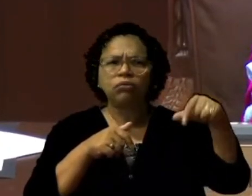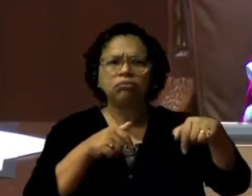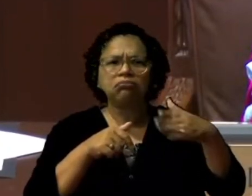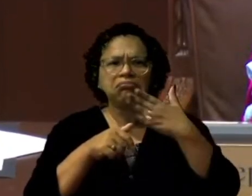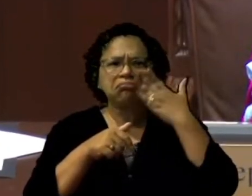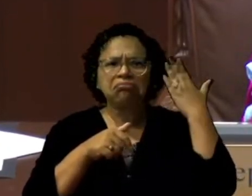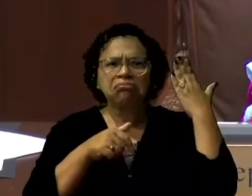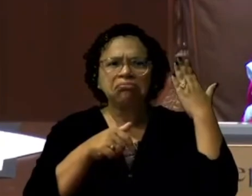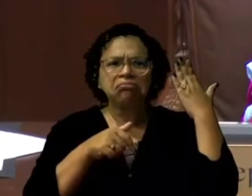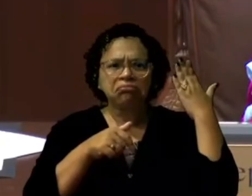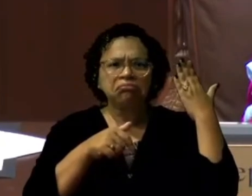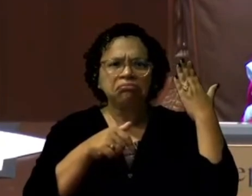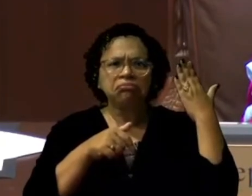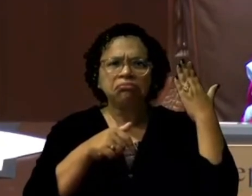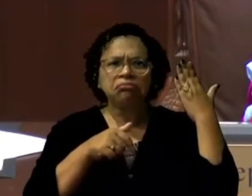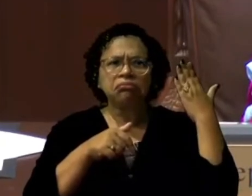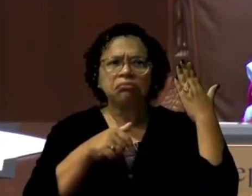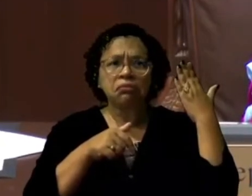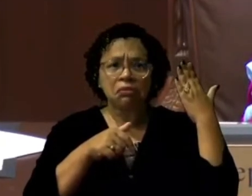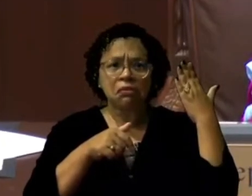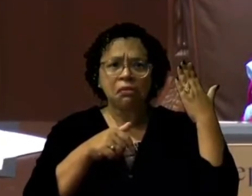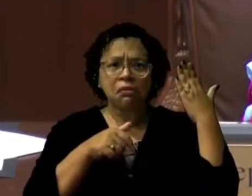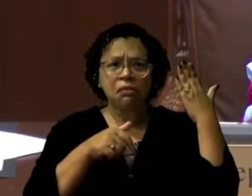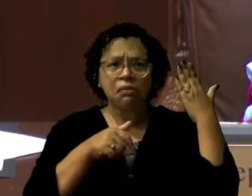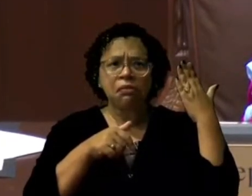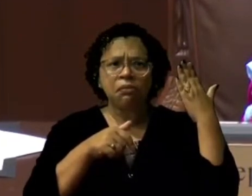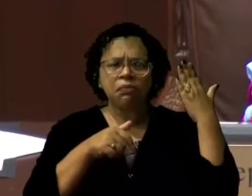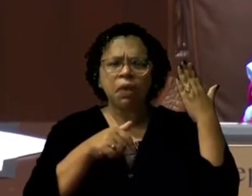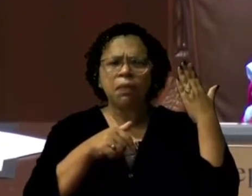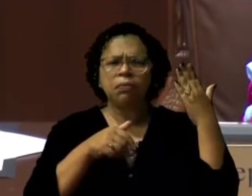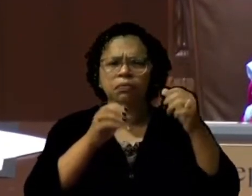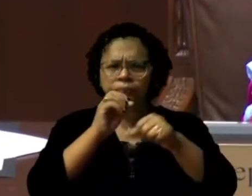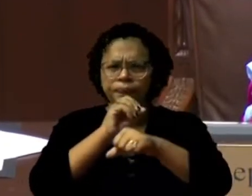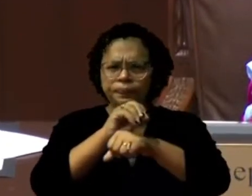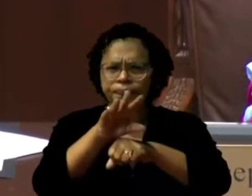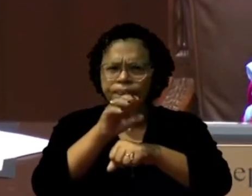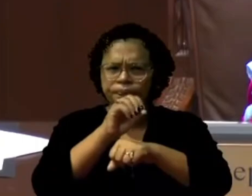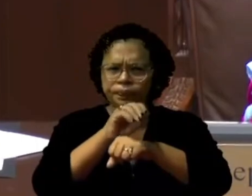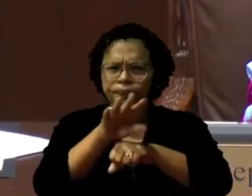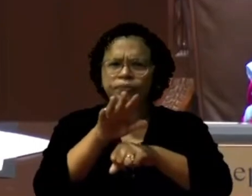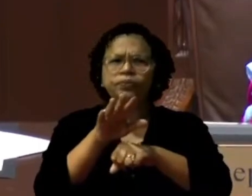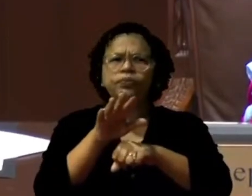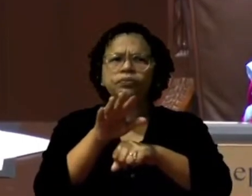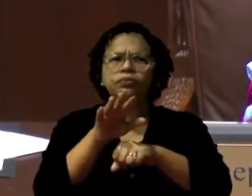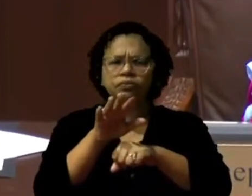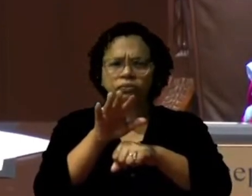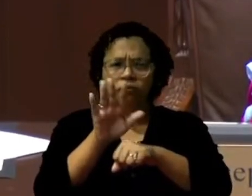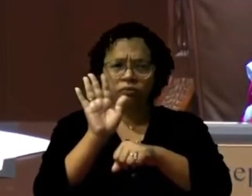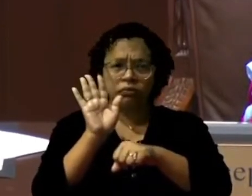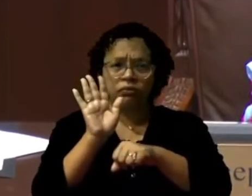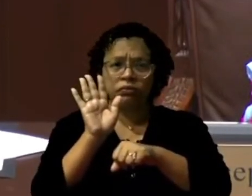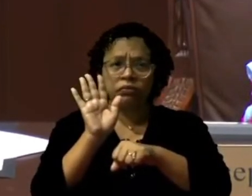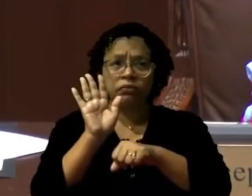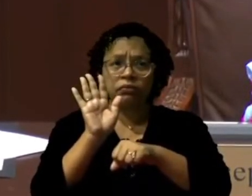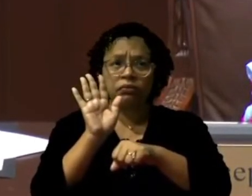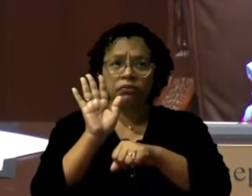Vamos, Moisés, le voy a hacer una sugerencia para evitar, salvo que...